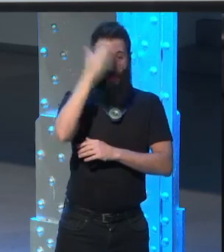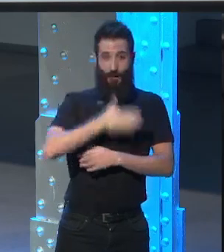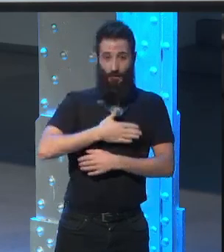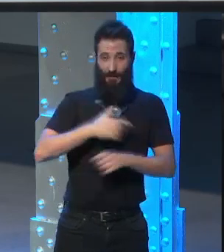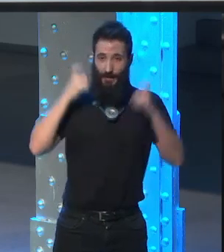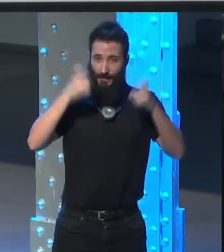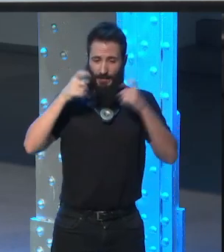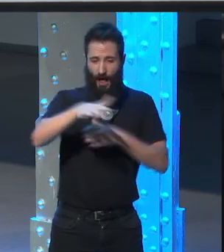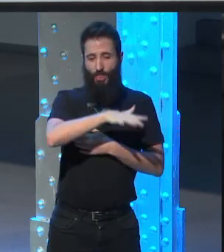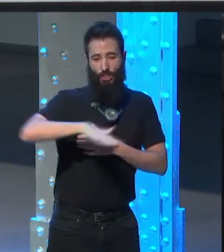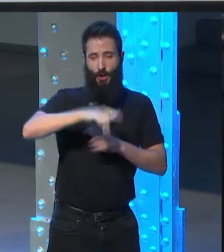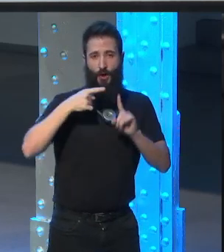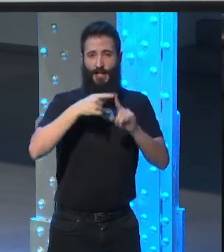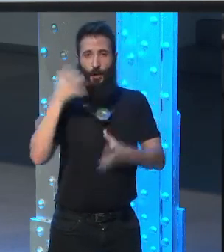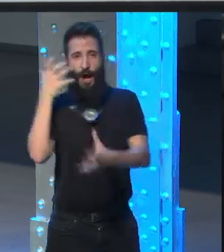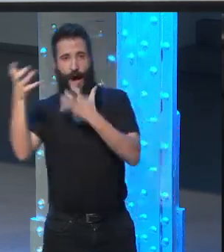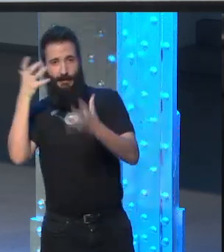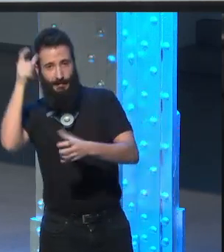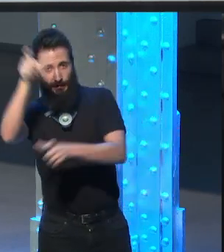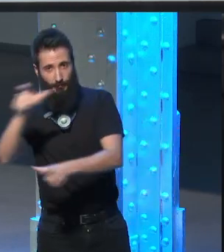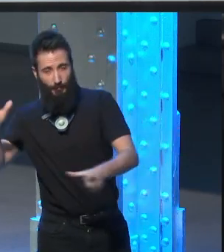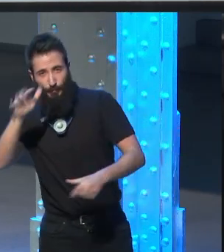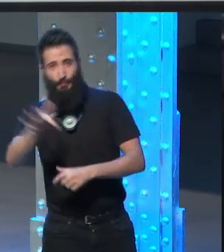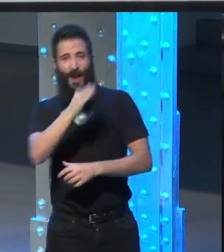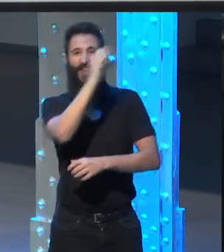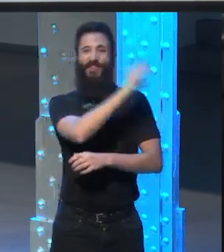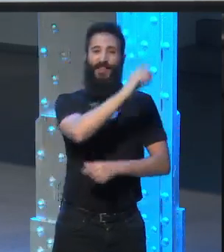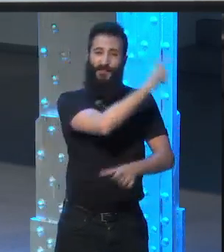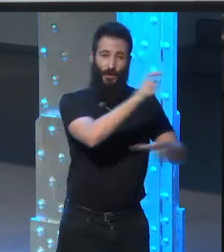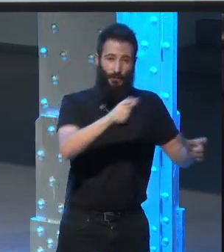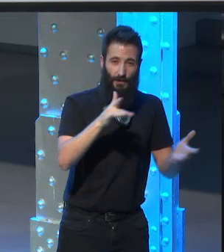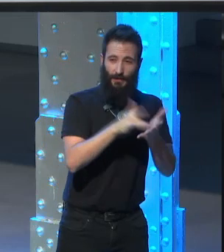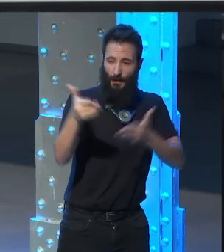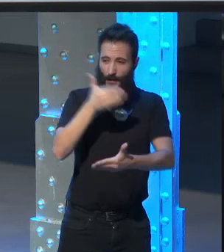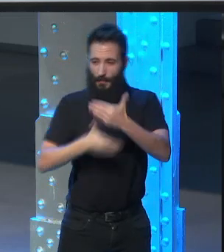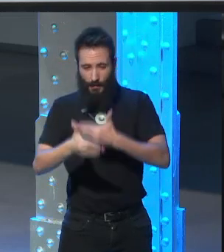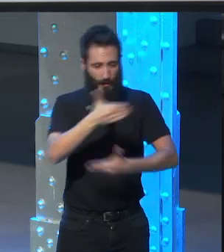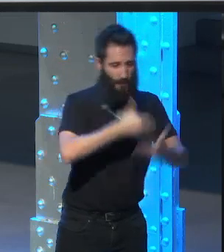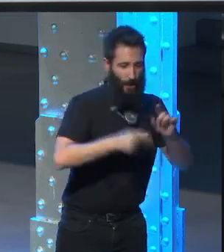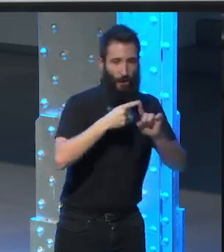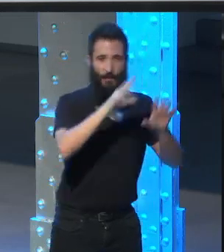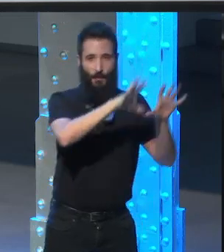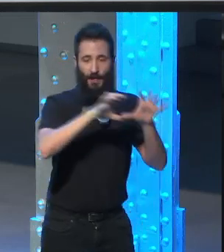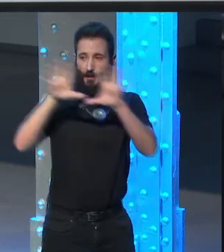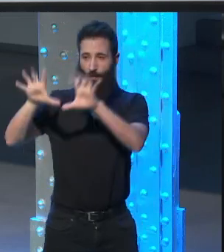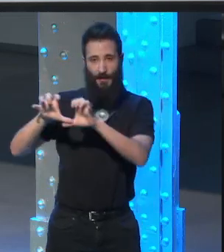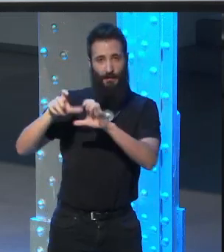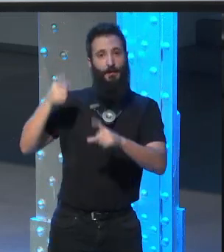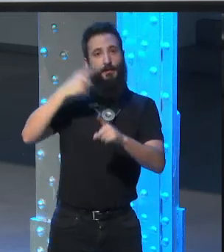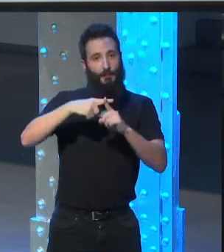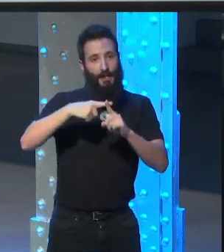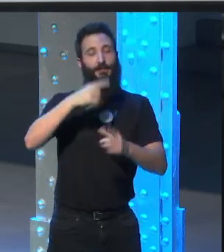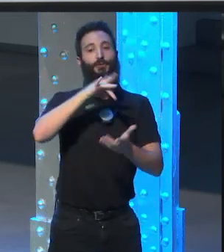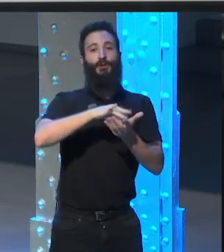espacio donde artistas y científicos colaboraran entre sí y aprendieran unos de otros, de forma que pudiera divulgarse la